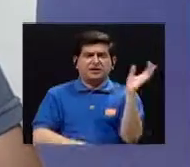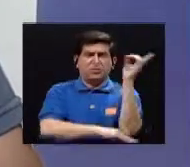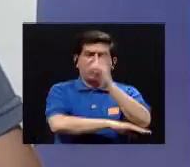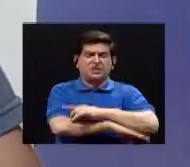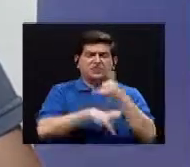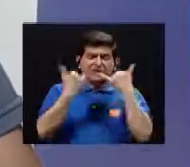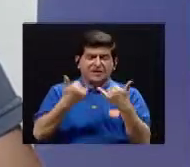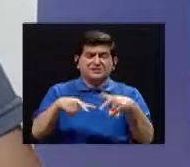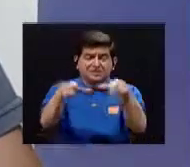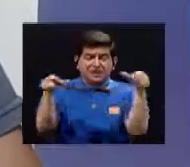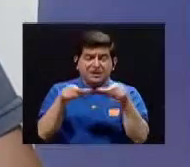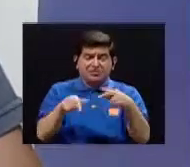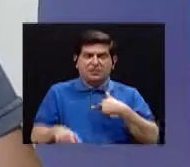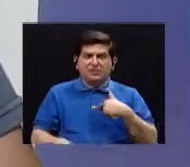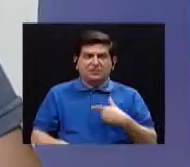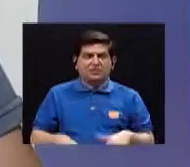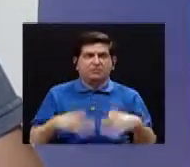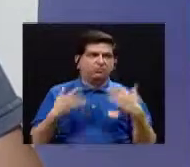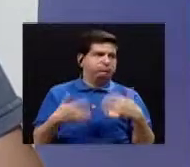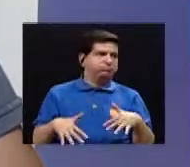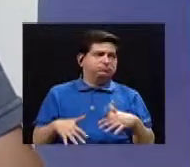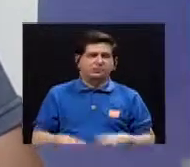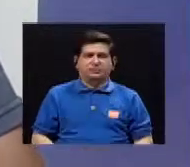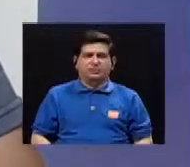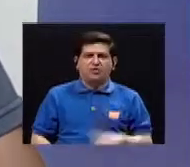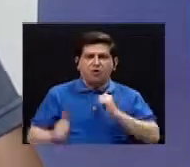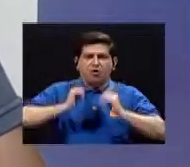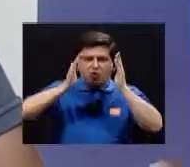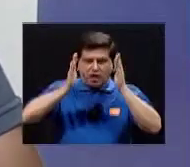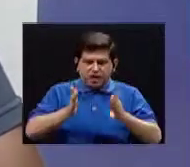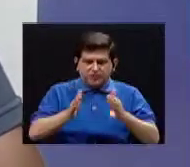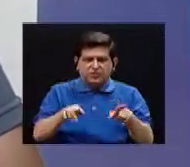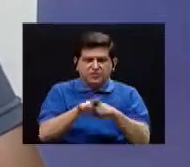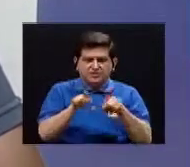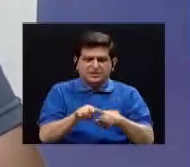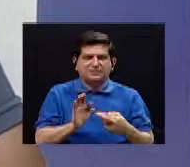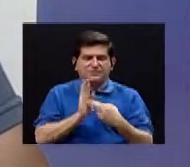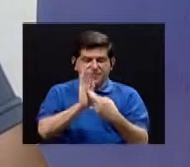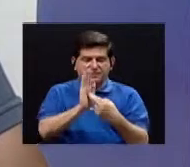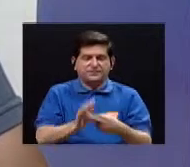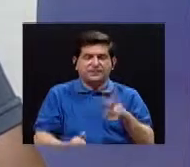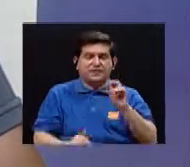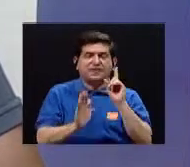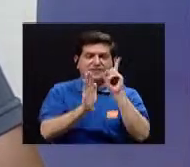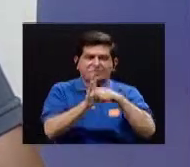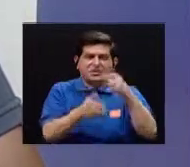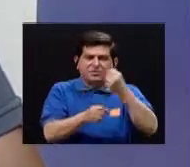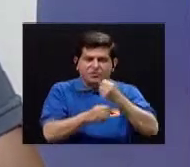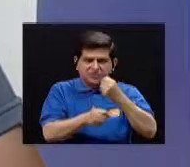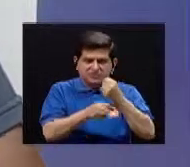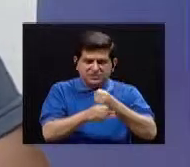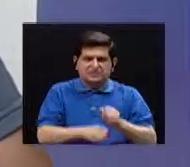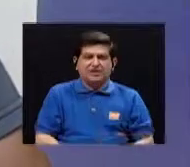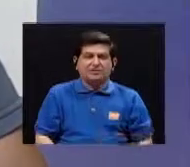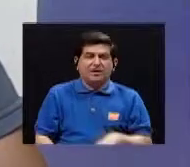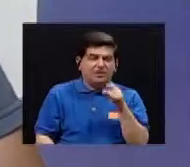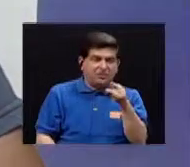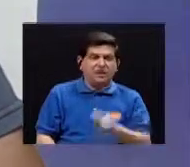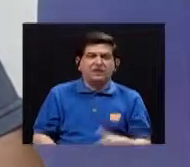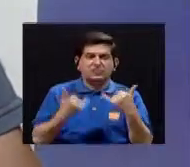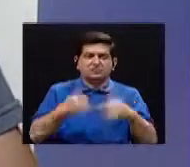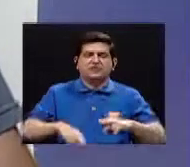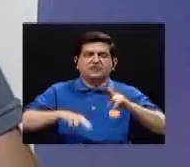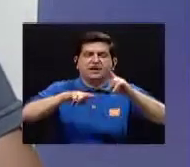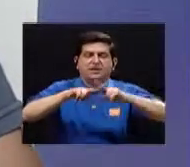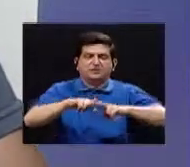porque si cuatro de ellas y yo en el tirol y ya está bajo españa o estos actores los actores que interpretan hicieron 20 minutos del trabajo de ligas